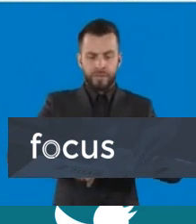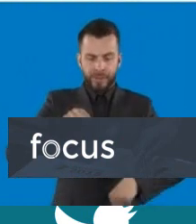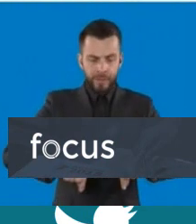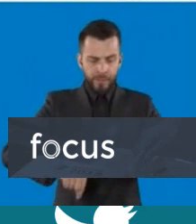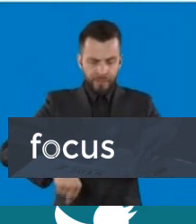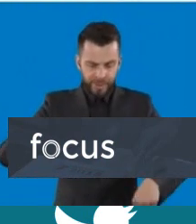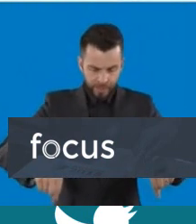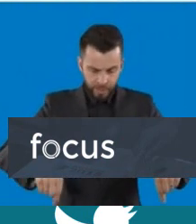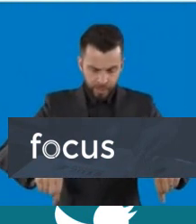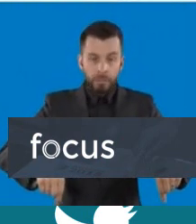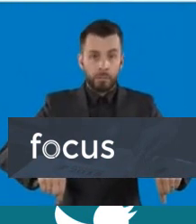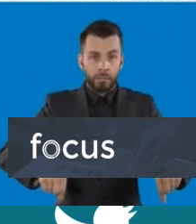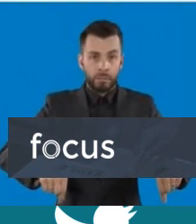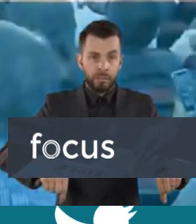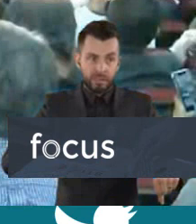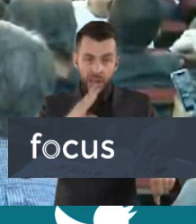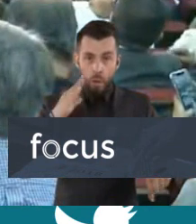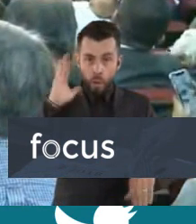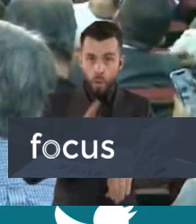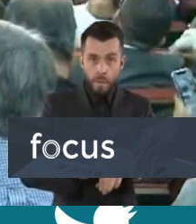responda por la falta de implementación.